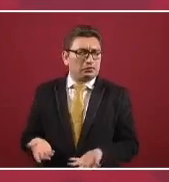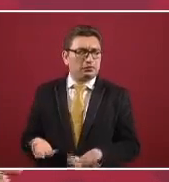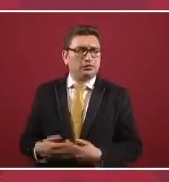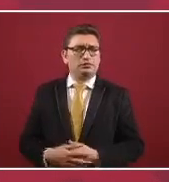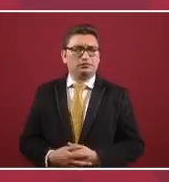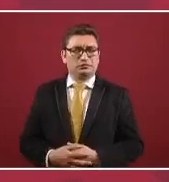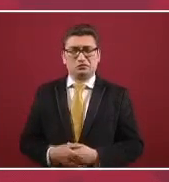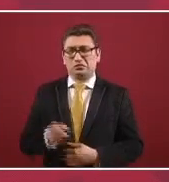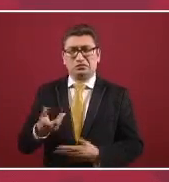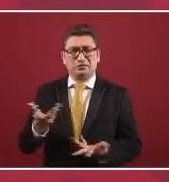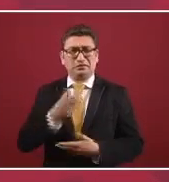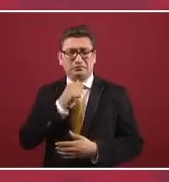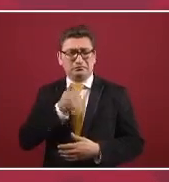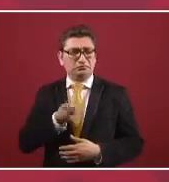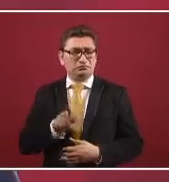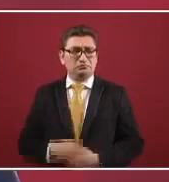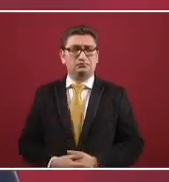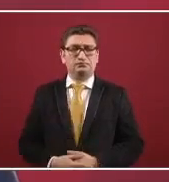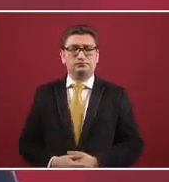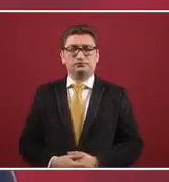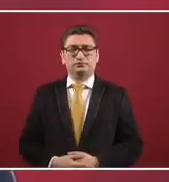ninguna función,